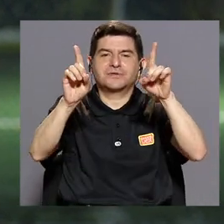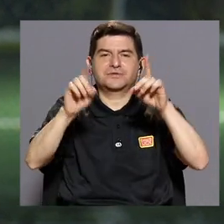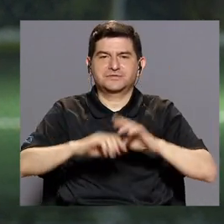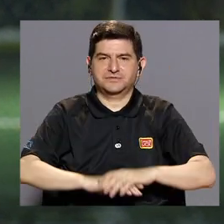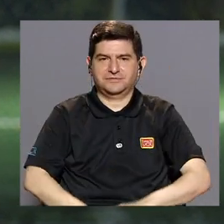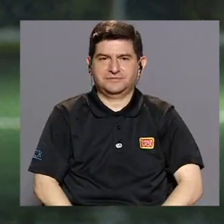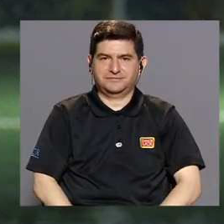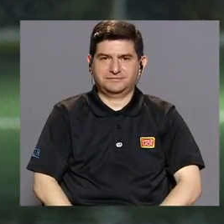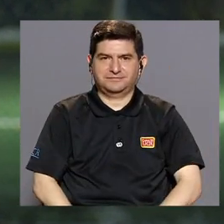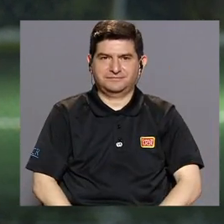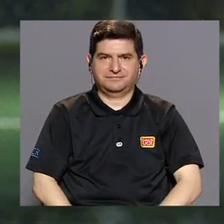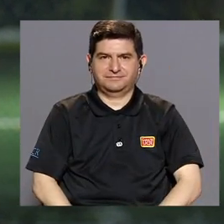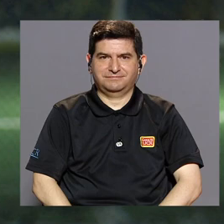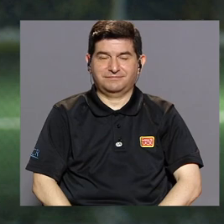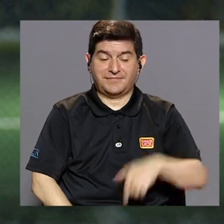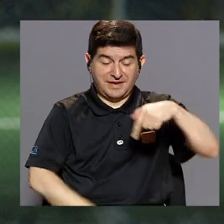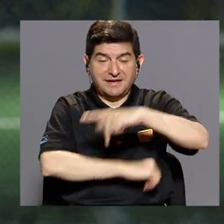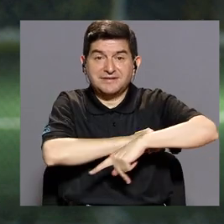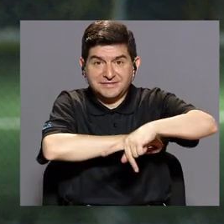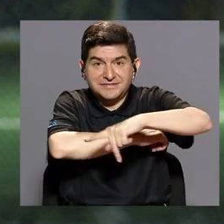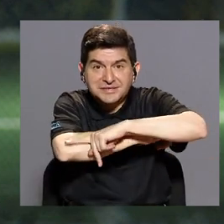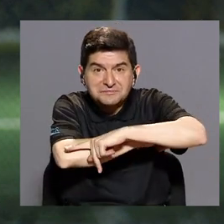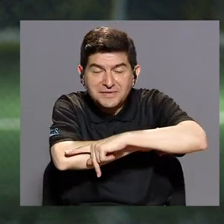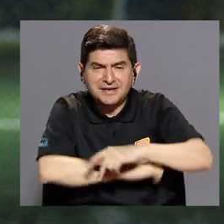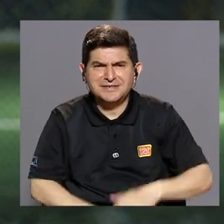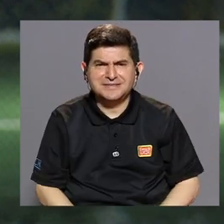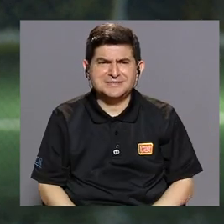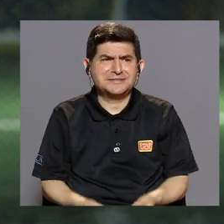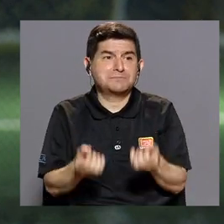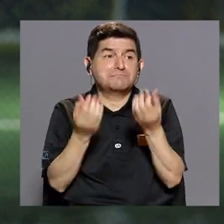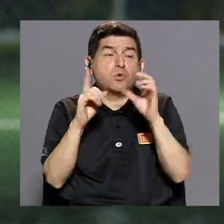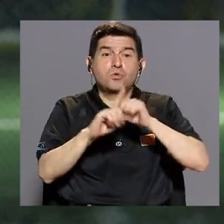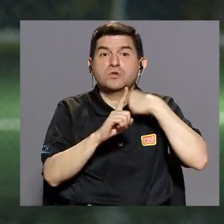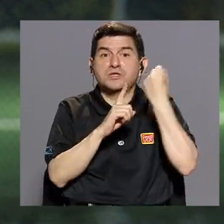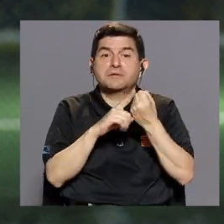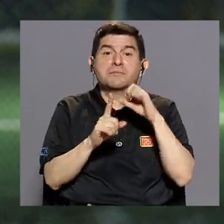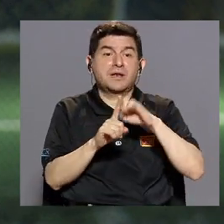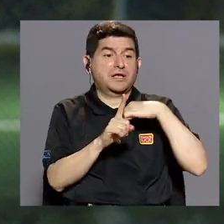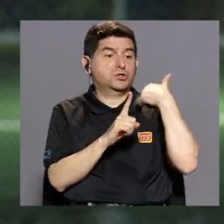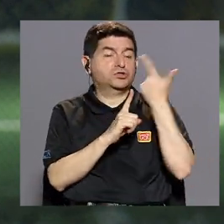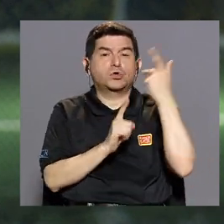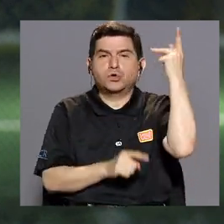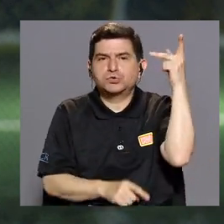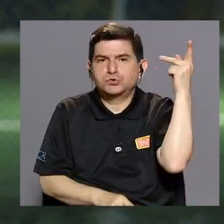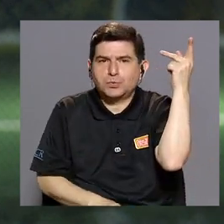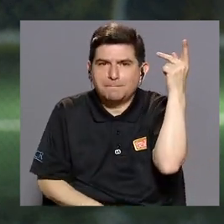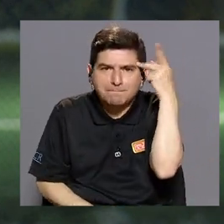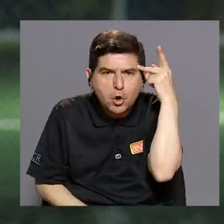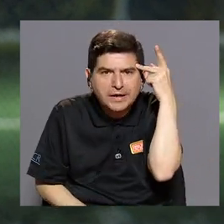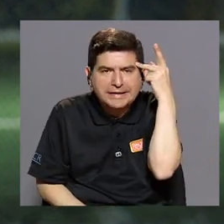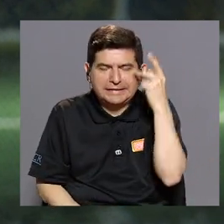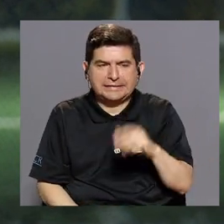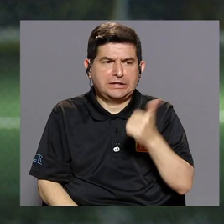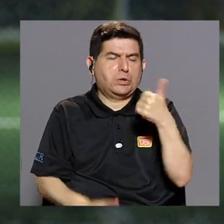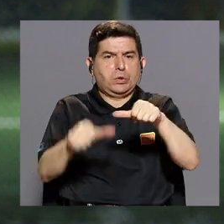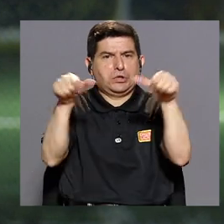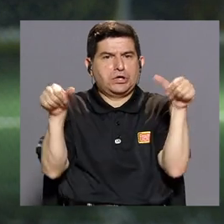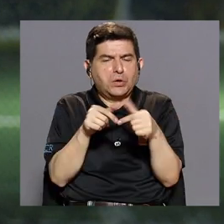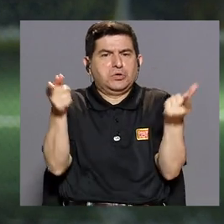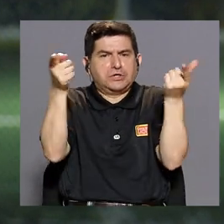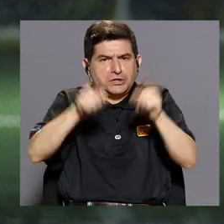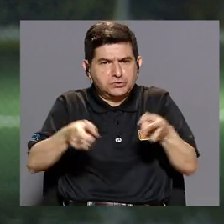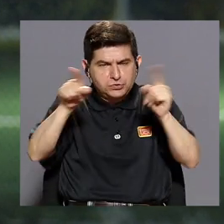que en este país que estamos viviendo tantas circunstancias a nivel social, político y en muchas otras